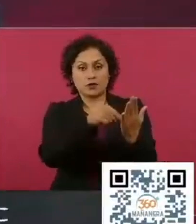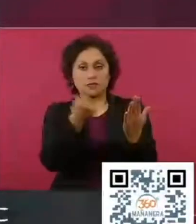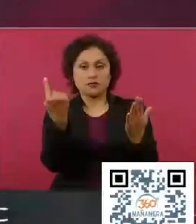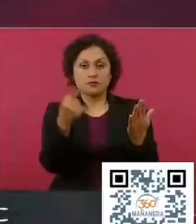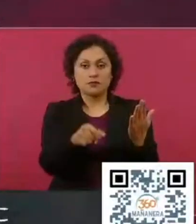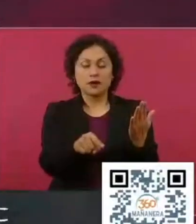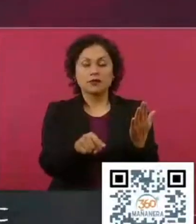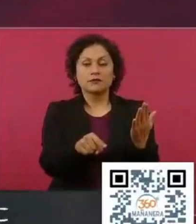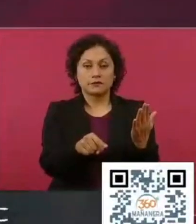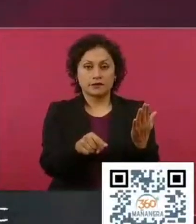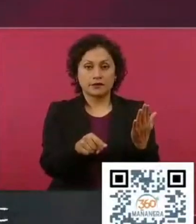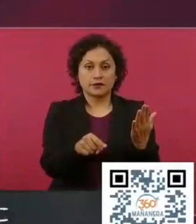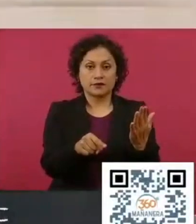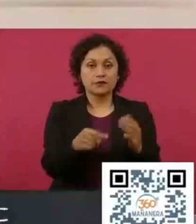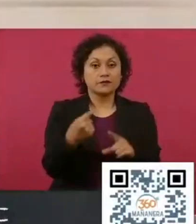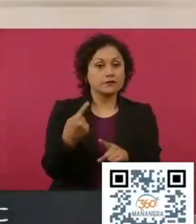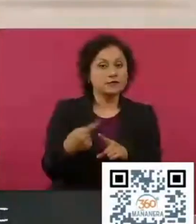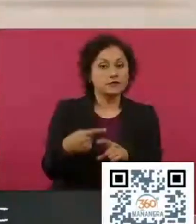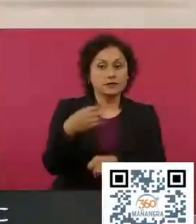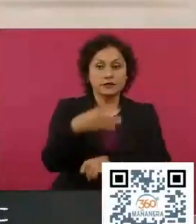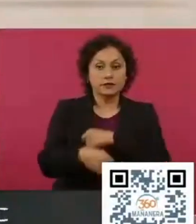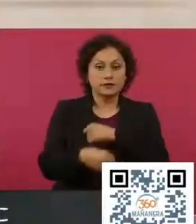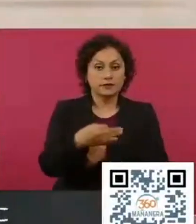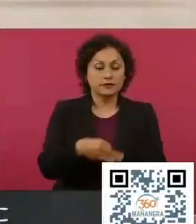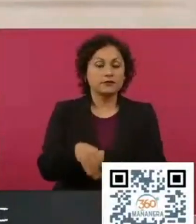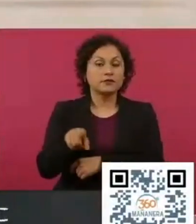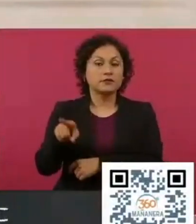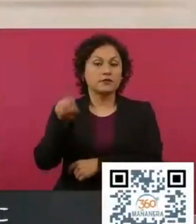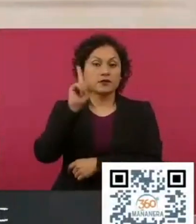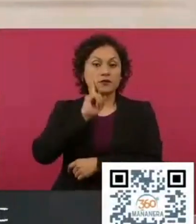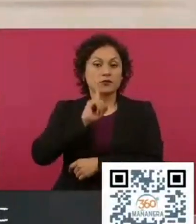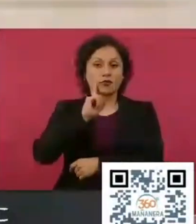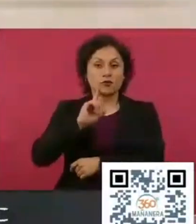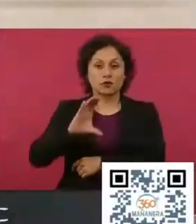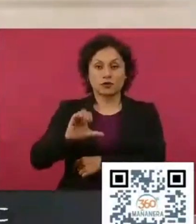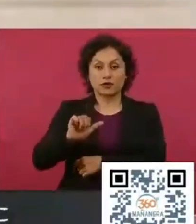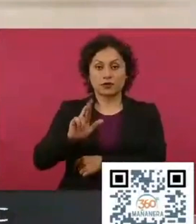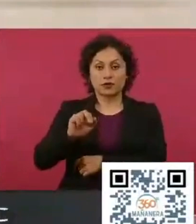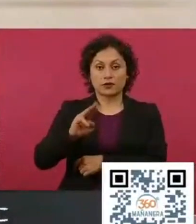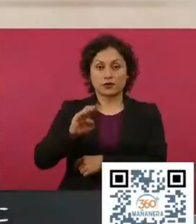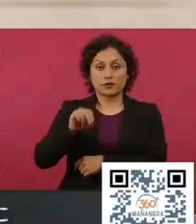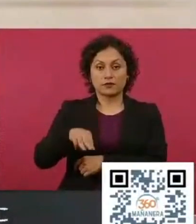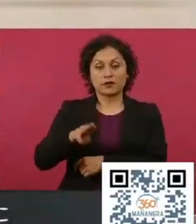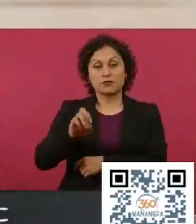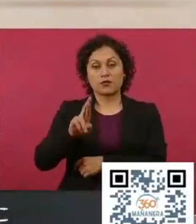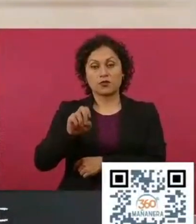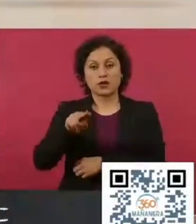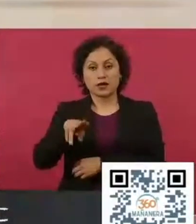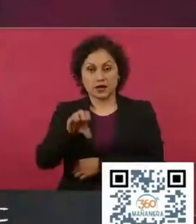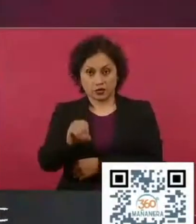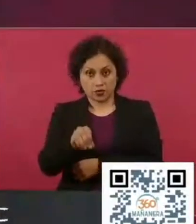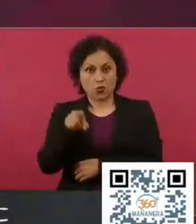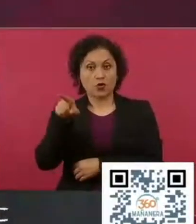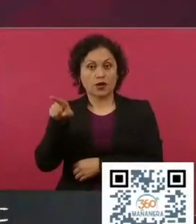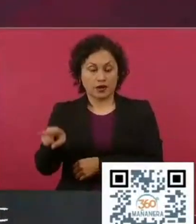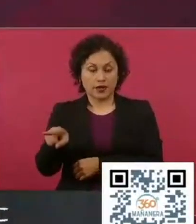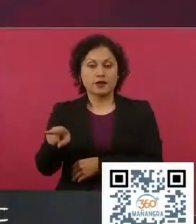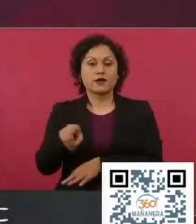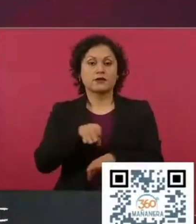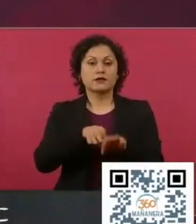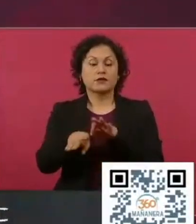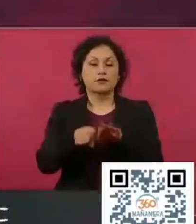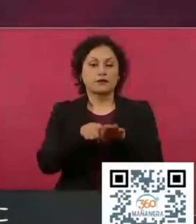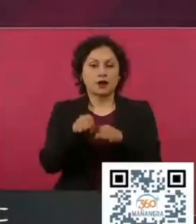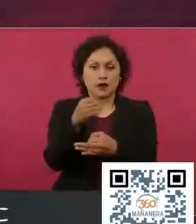despacho la diplomática Carmen Moreno toscan que actualmente se